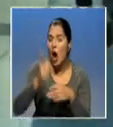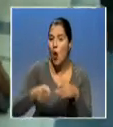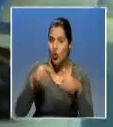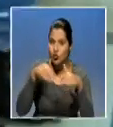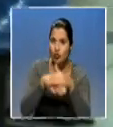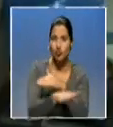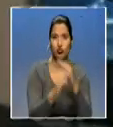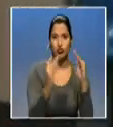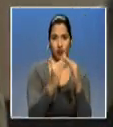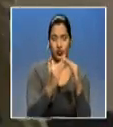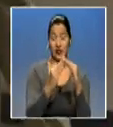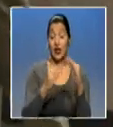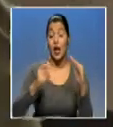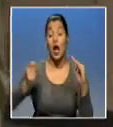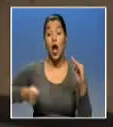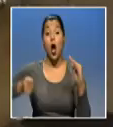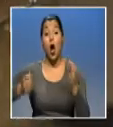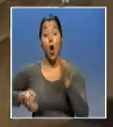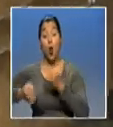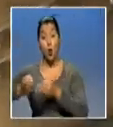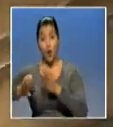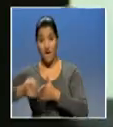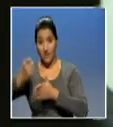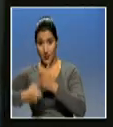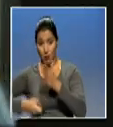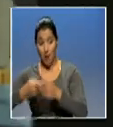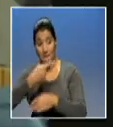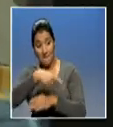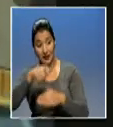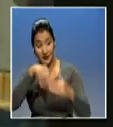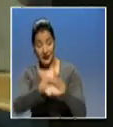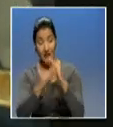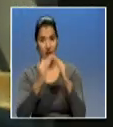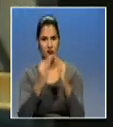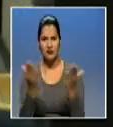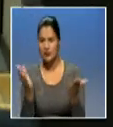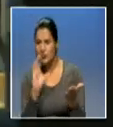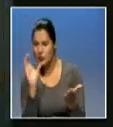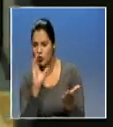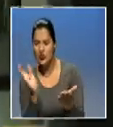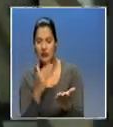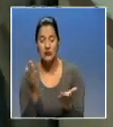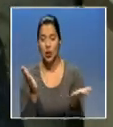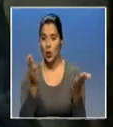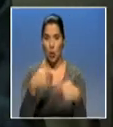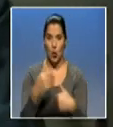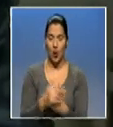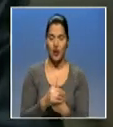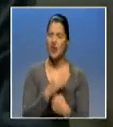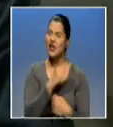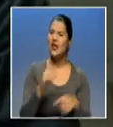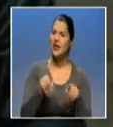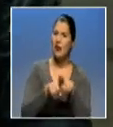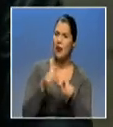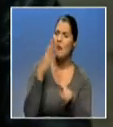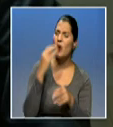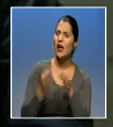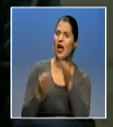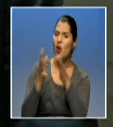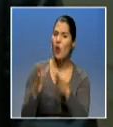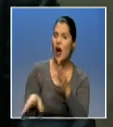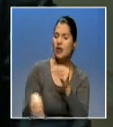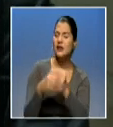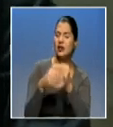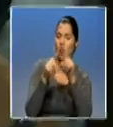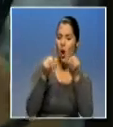allanamiento firmada por el juez Giancarlo Sandí, pero más allá de eso cuestionan por qué al parecer ese juez añadió cuadros y